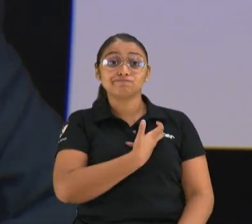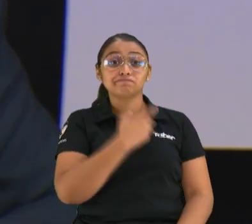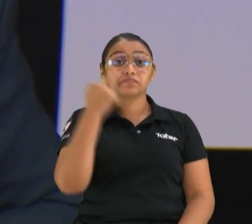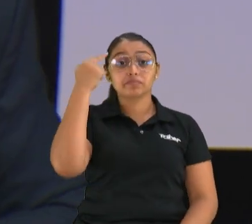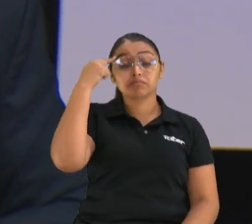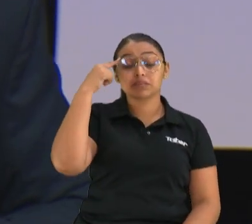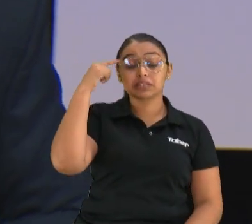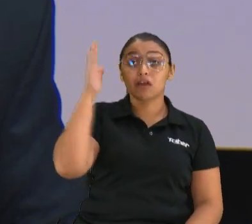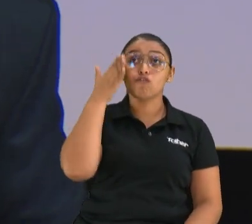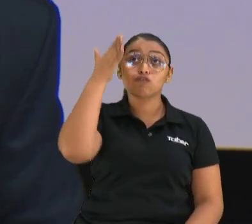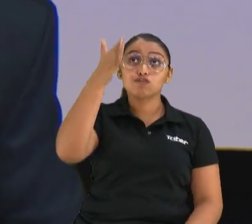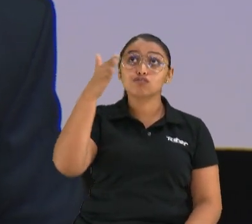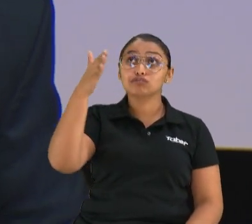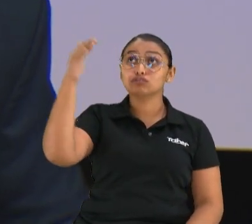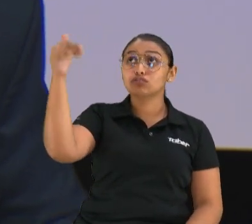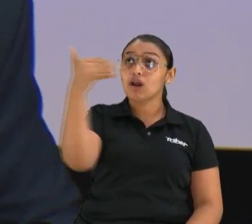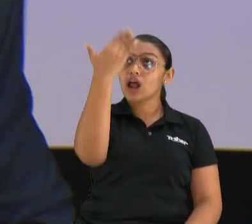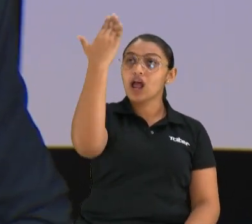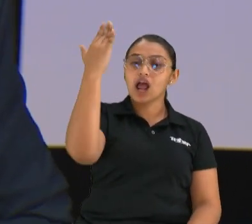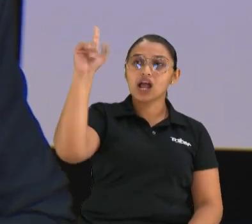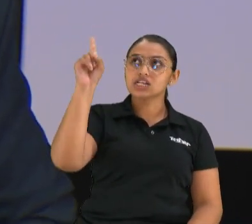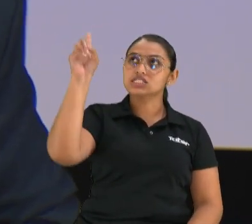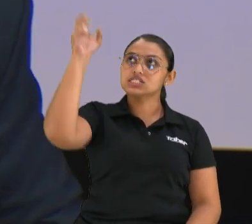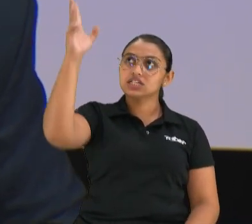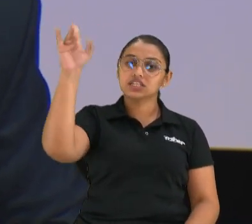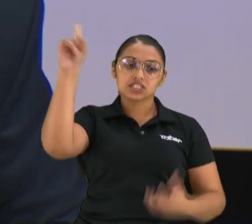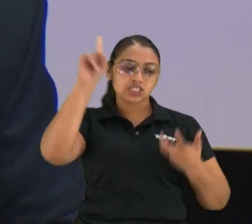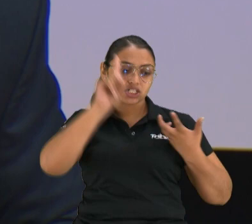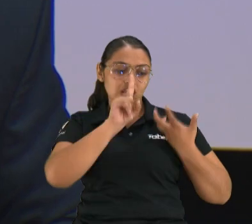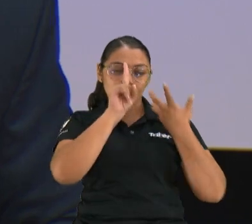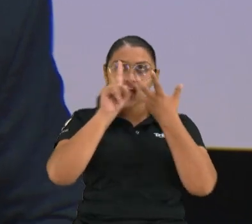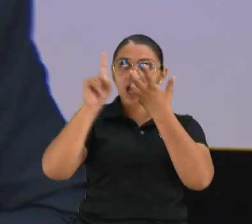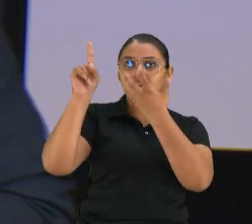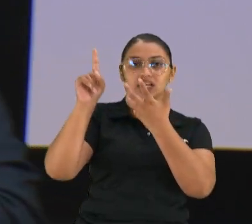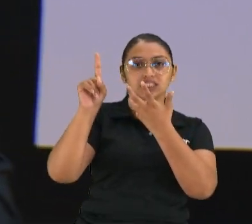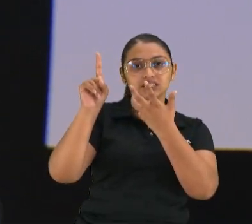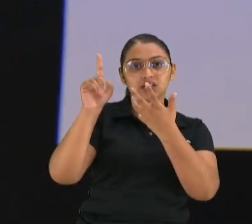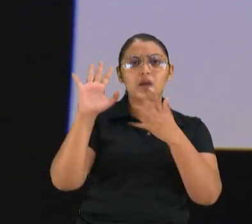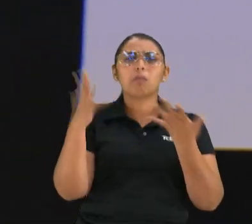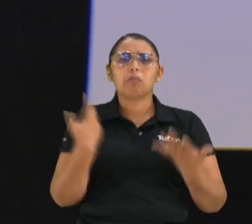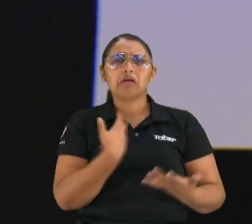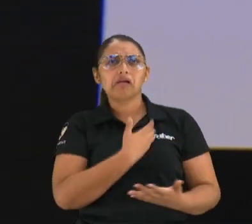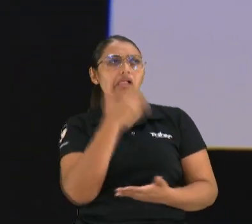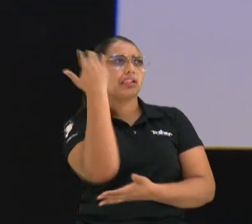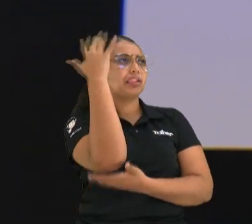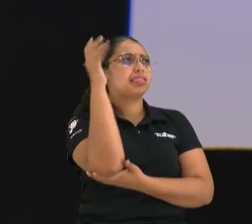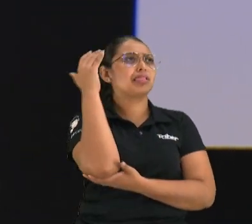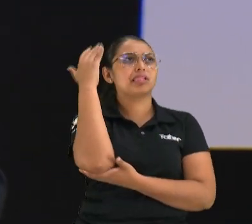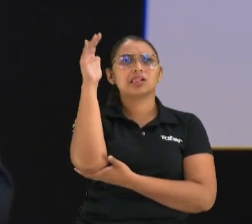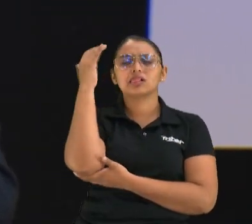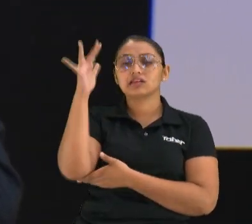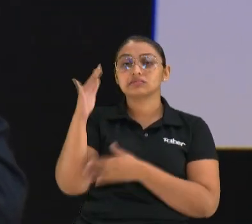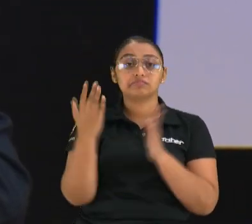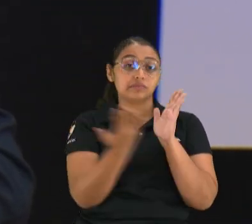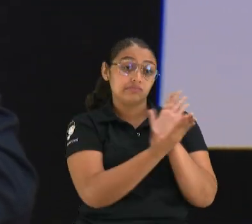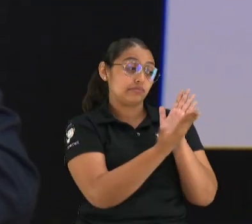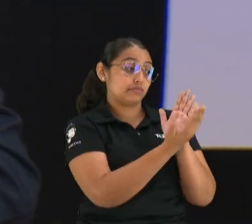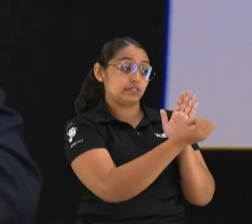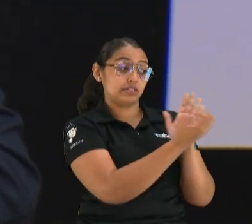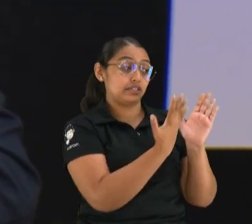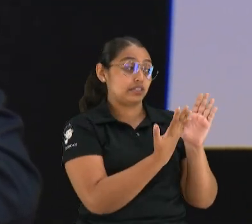predicamos Jesús no dijo por sus prédicas los conoceréis dijo por sus frutos los conoceréis